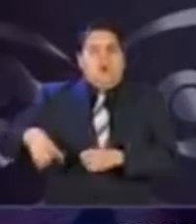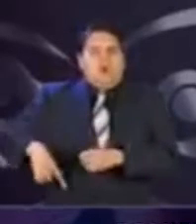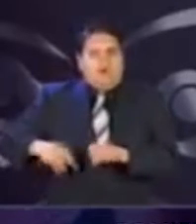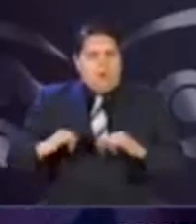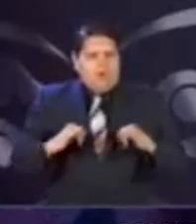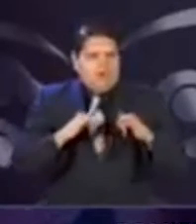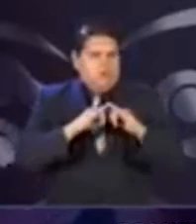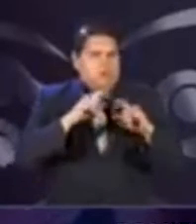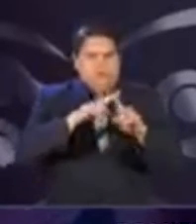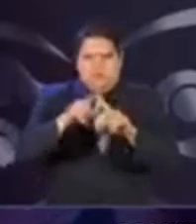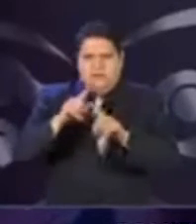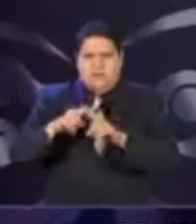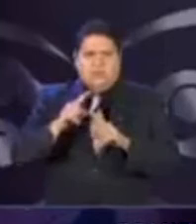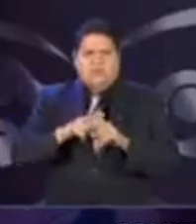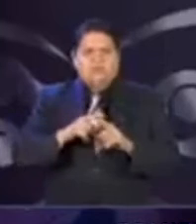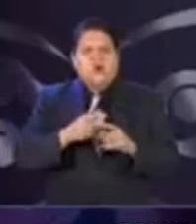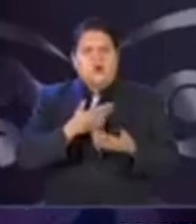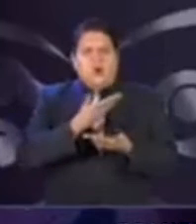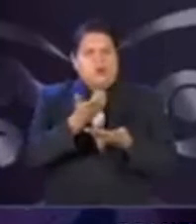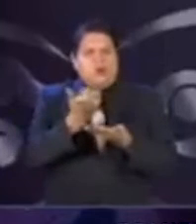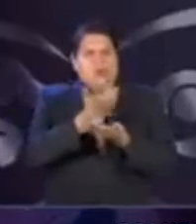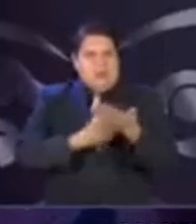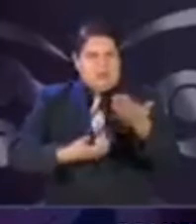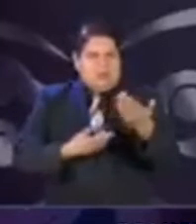con otros entes de carácter público.